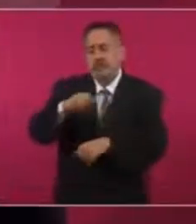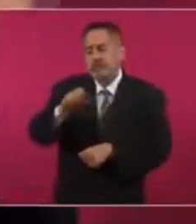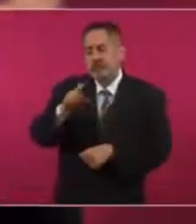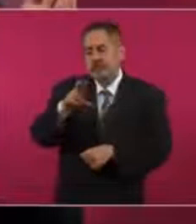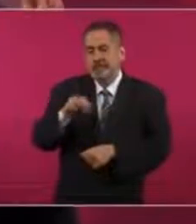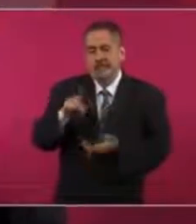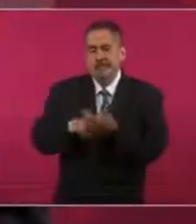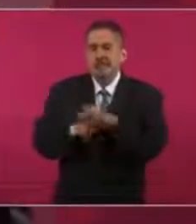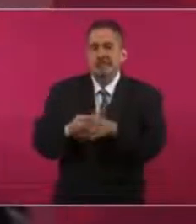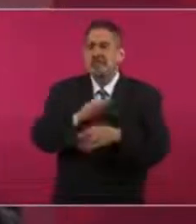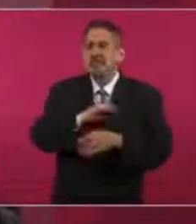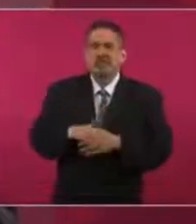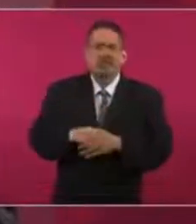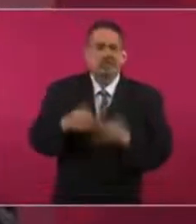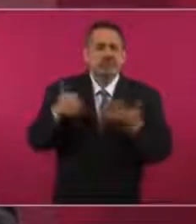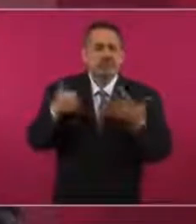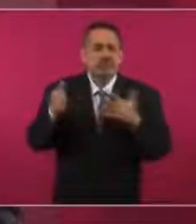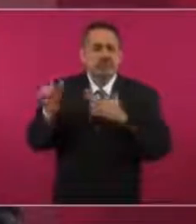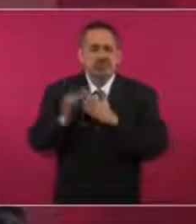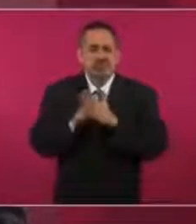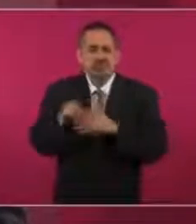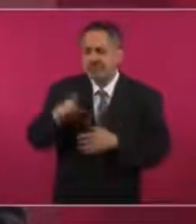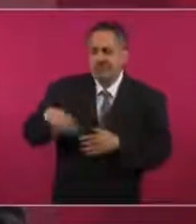Llevaban como 6 meses